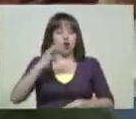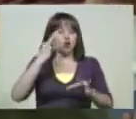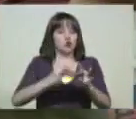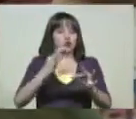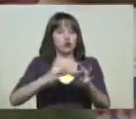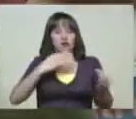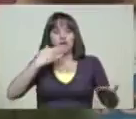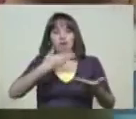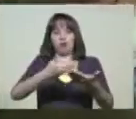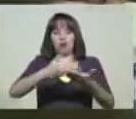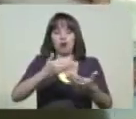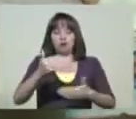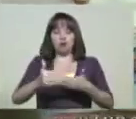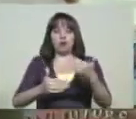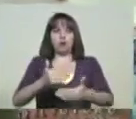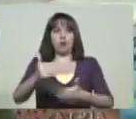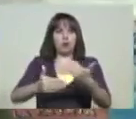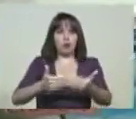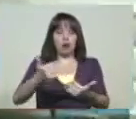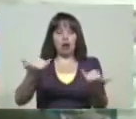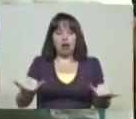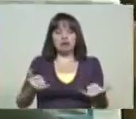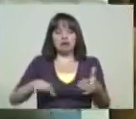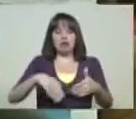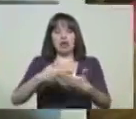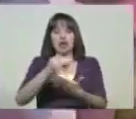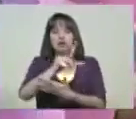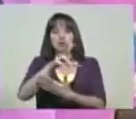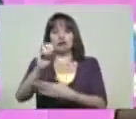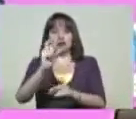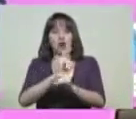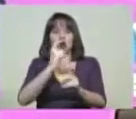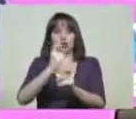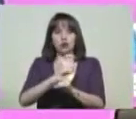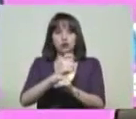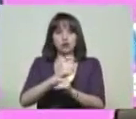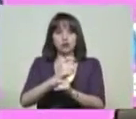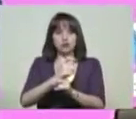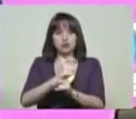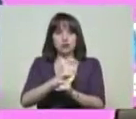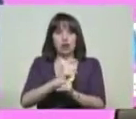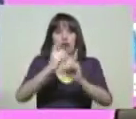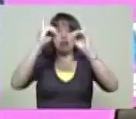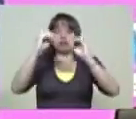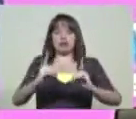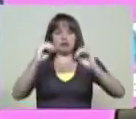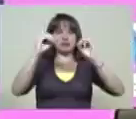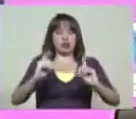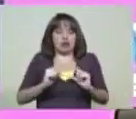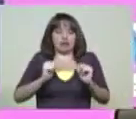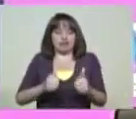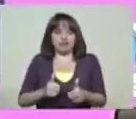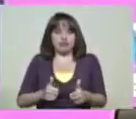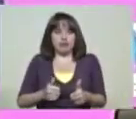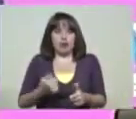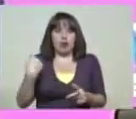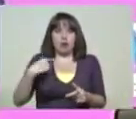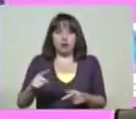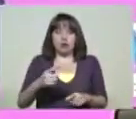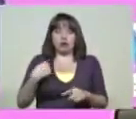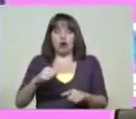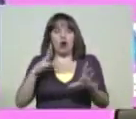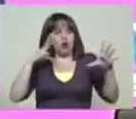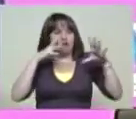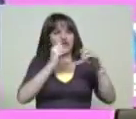posponerlo prorrogarlo hasta el 30 de agosto hemos tomado las primeras decisiones pero yo tengo una gran